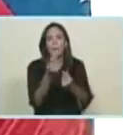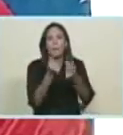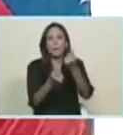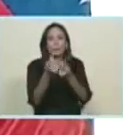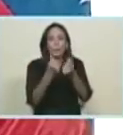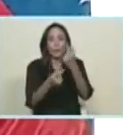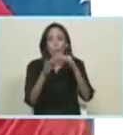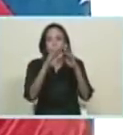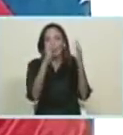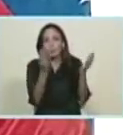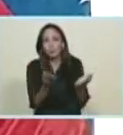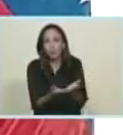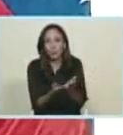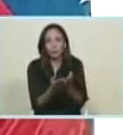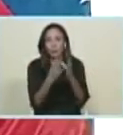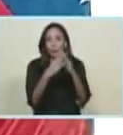mundial.